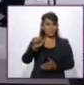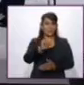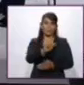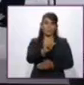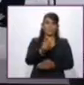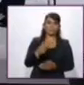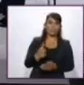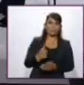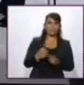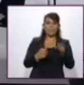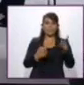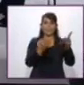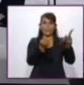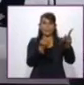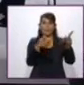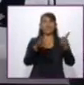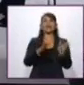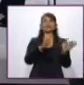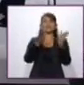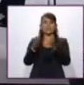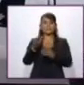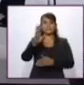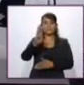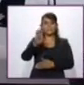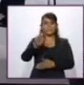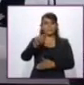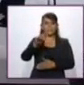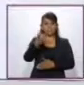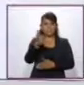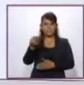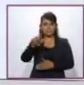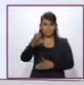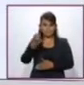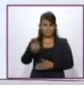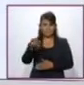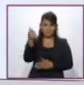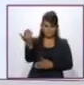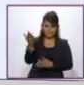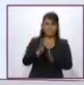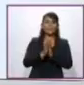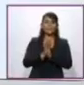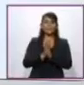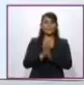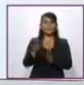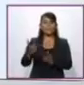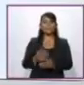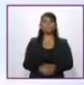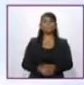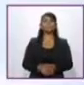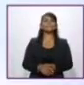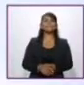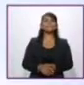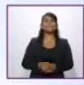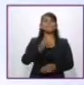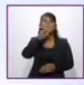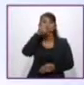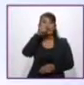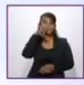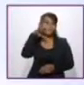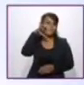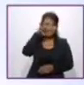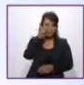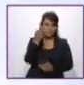ver, muy bien, seguimos entonces con Betty León. Adelante, Betty León, la candidata del partido Movimiento